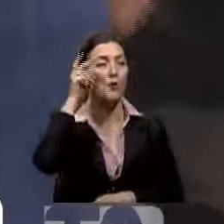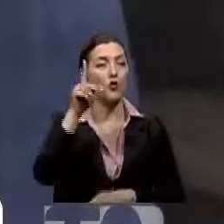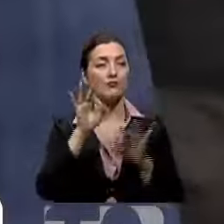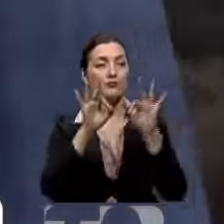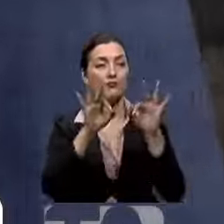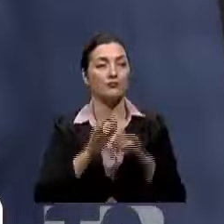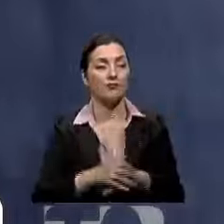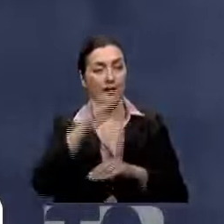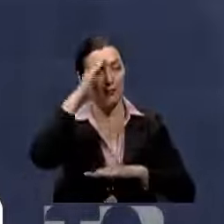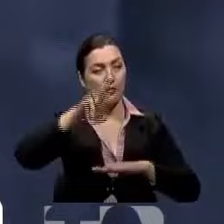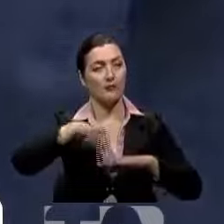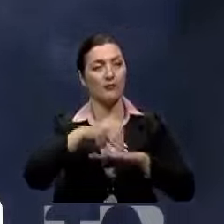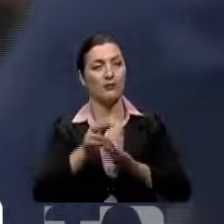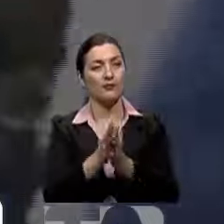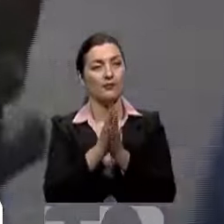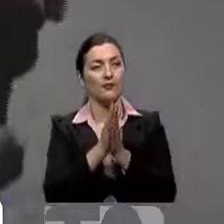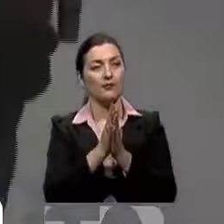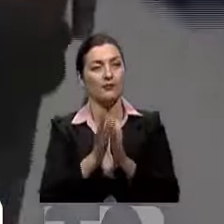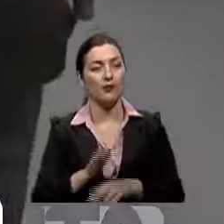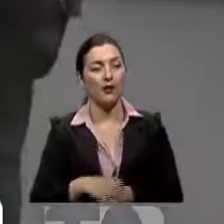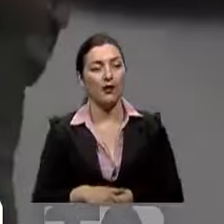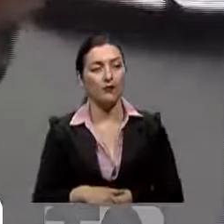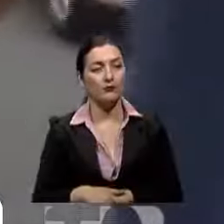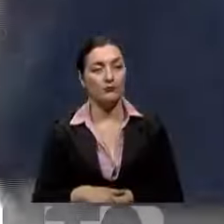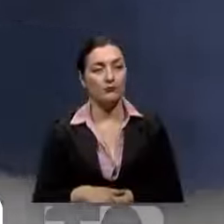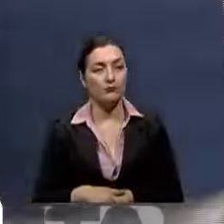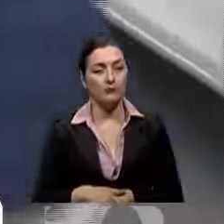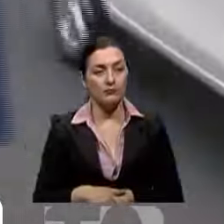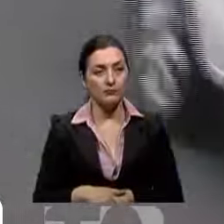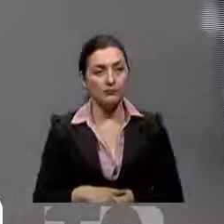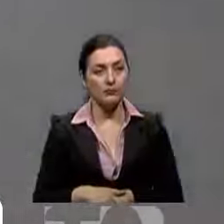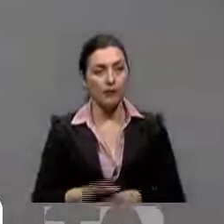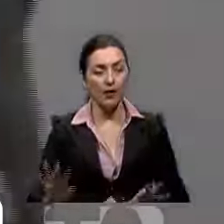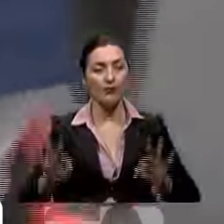los pedidos de la Policía Nacional? Ahí estamos viendo. Van a abrirla precisamente la cajuela al vecino. Ahí estamos viendo toda la revisión. Vecino, ¿cuál es el pedido a la Policía